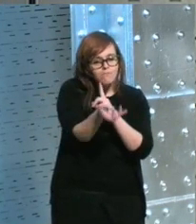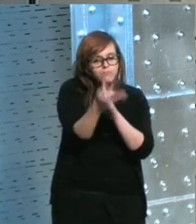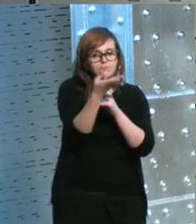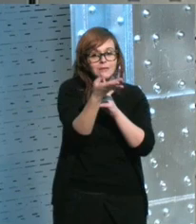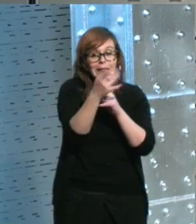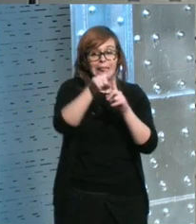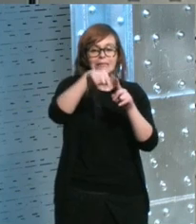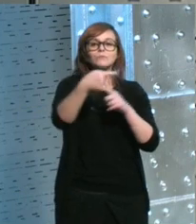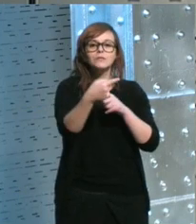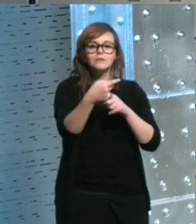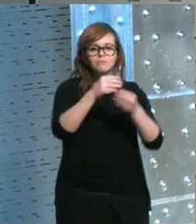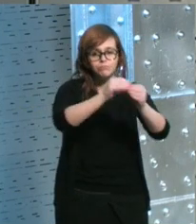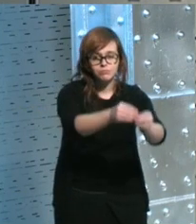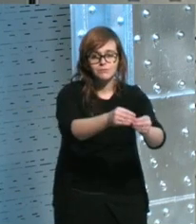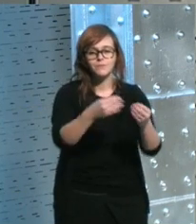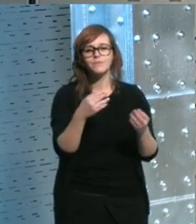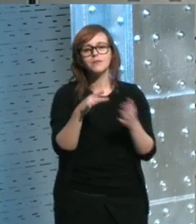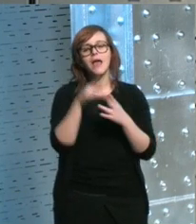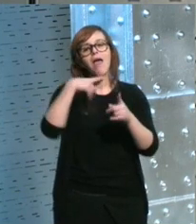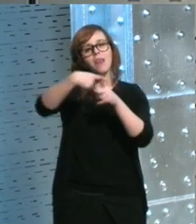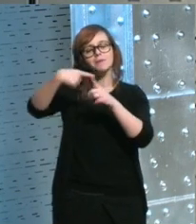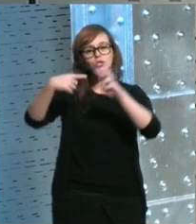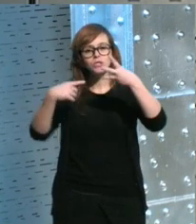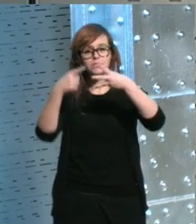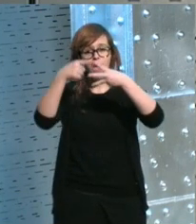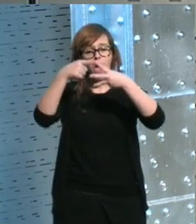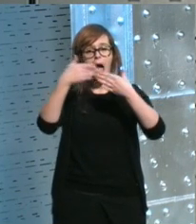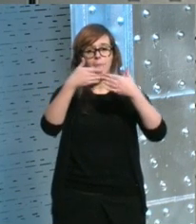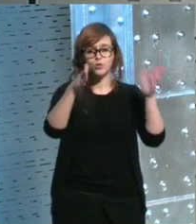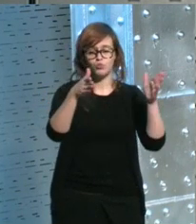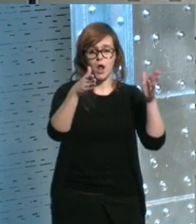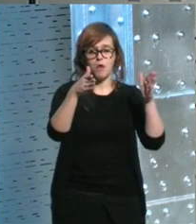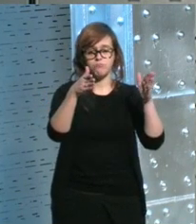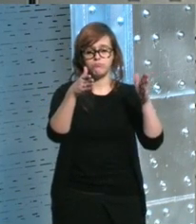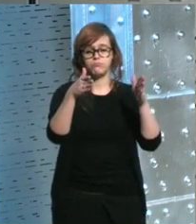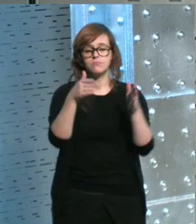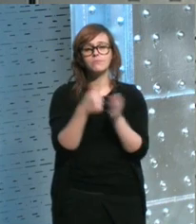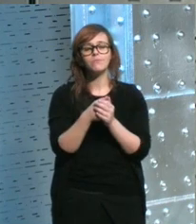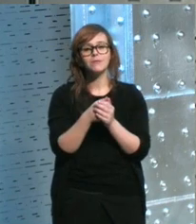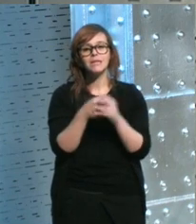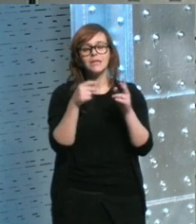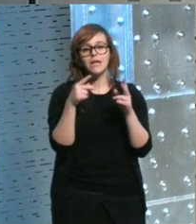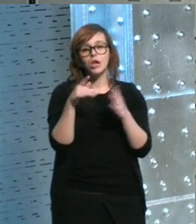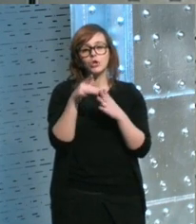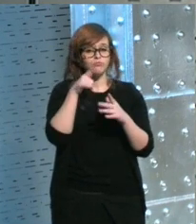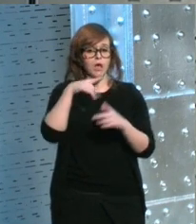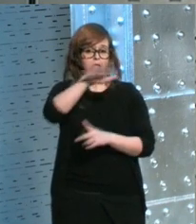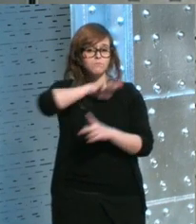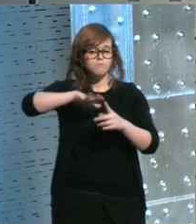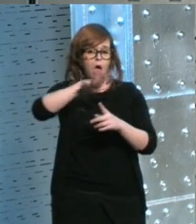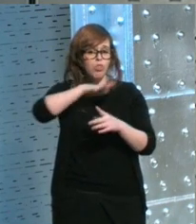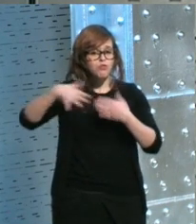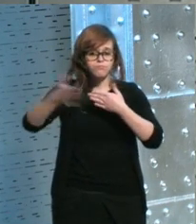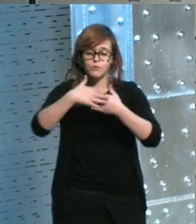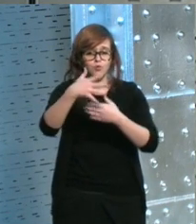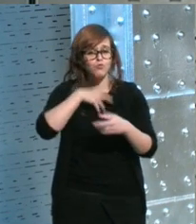tres elementos que son muy importantes: la apertura, que los espacios cerrados no funcionan,